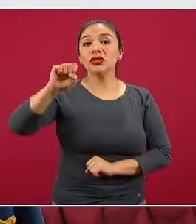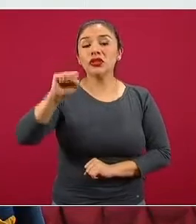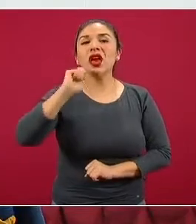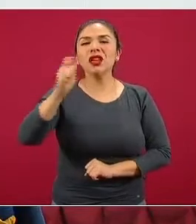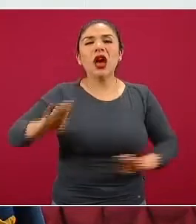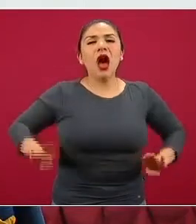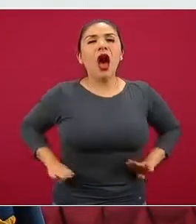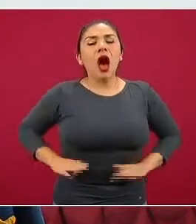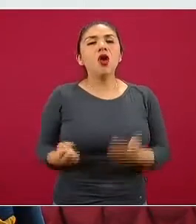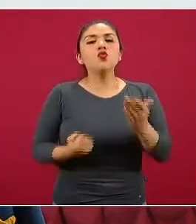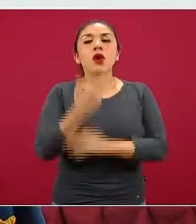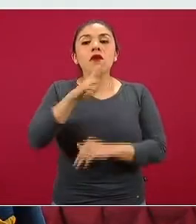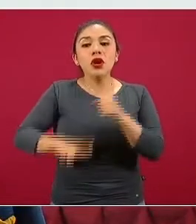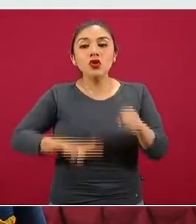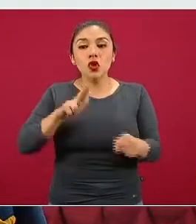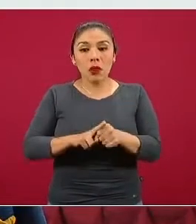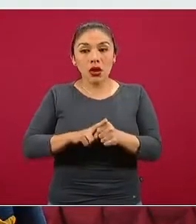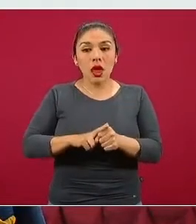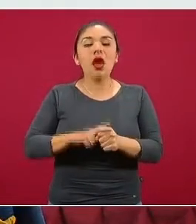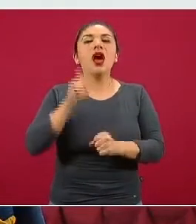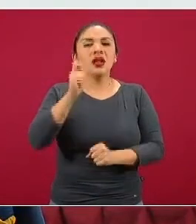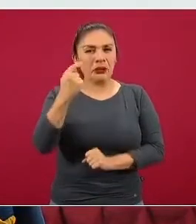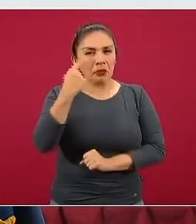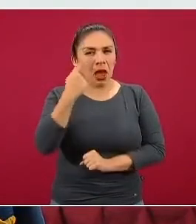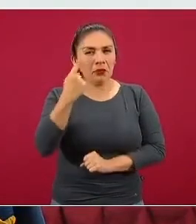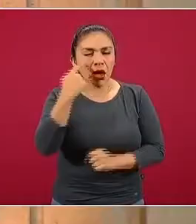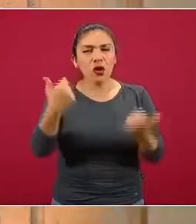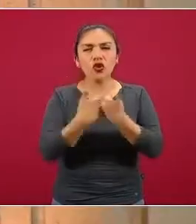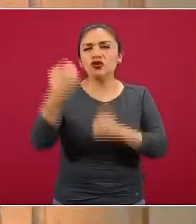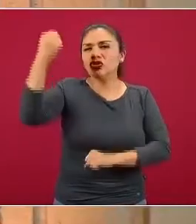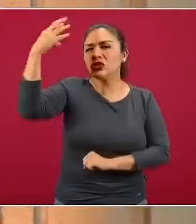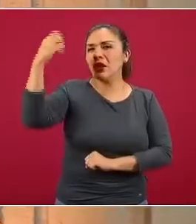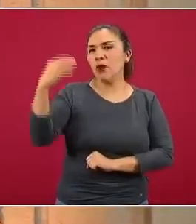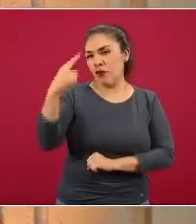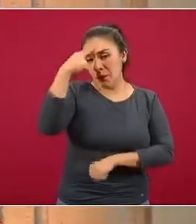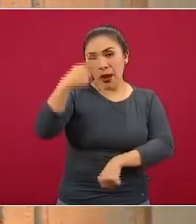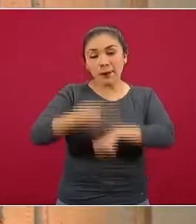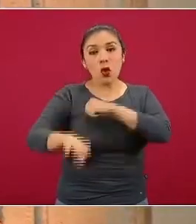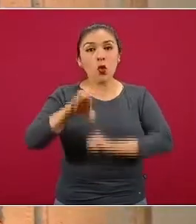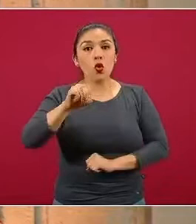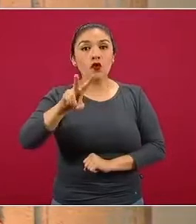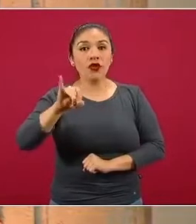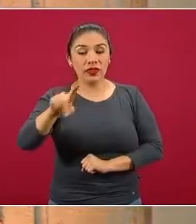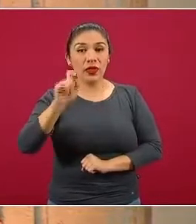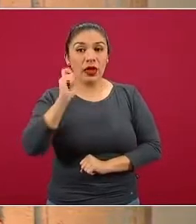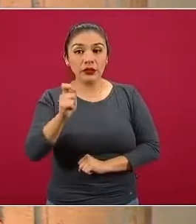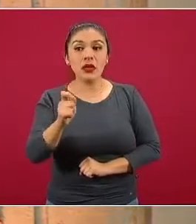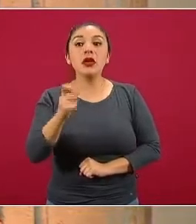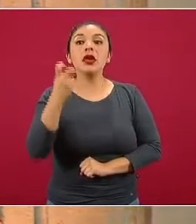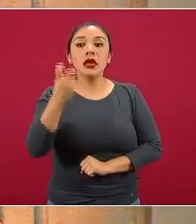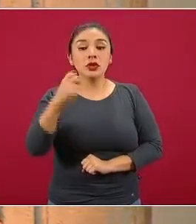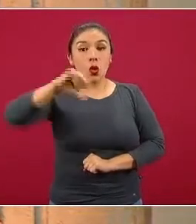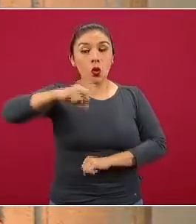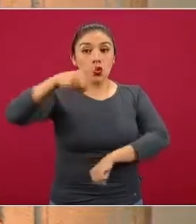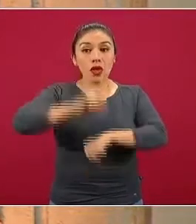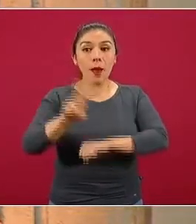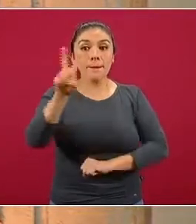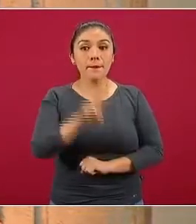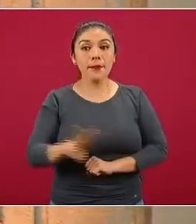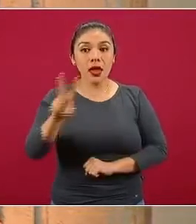nueva normalidad, caracterizada por el semáforo de riesgo COVID. Precisamente este viernes